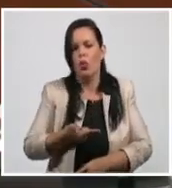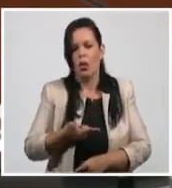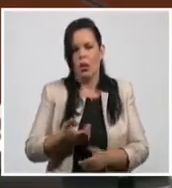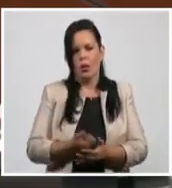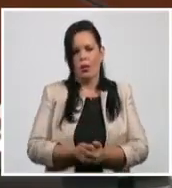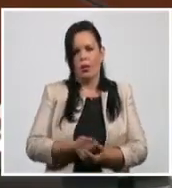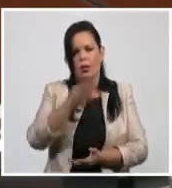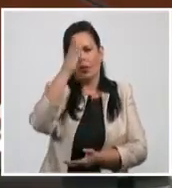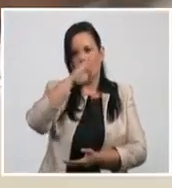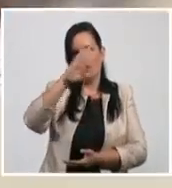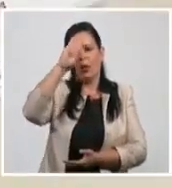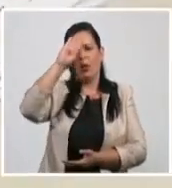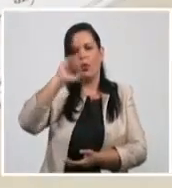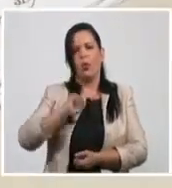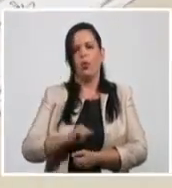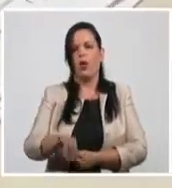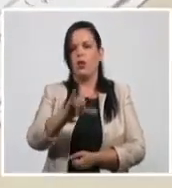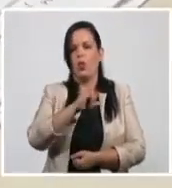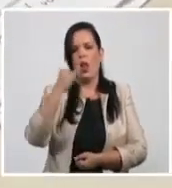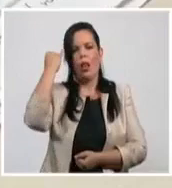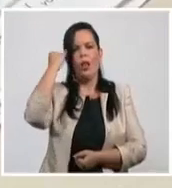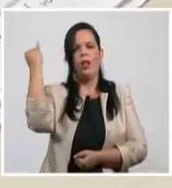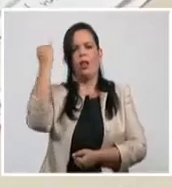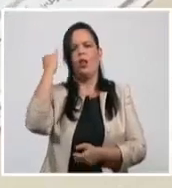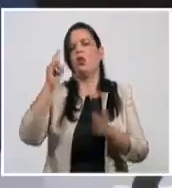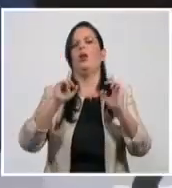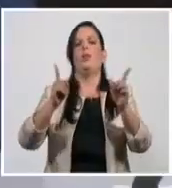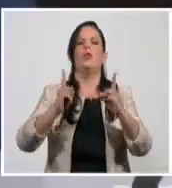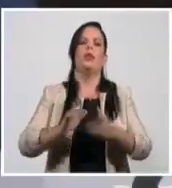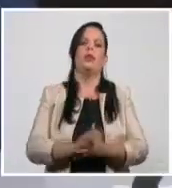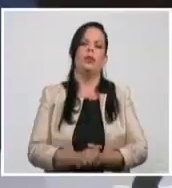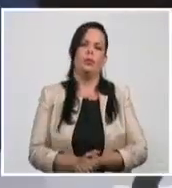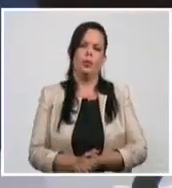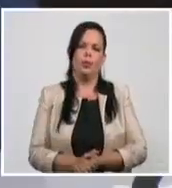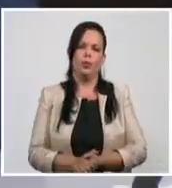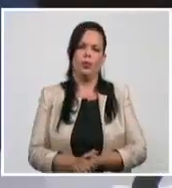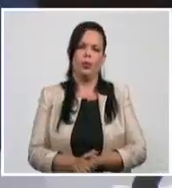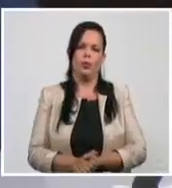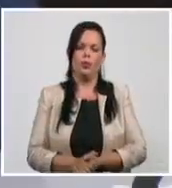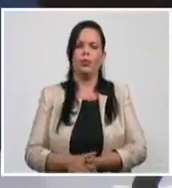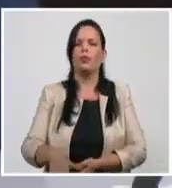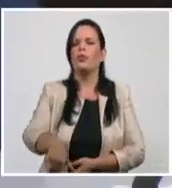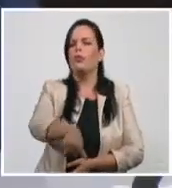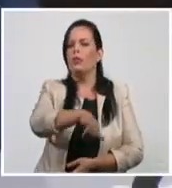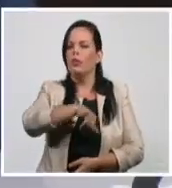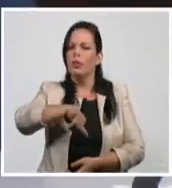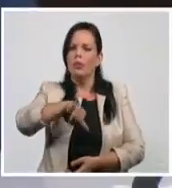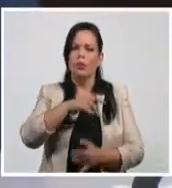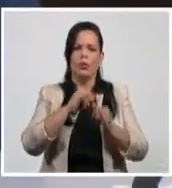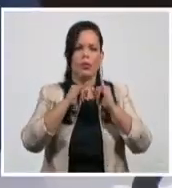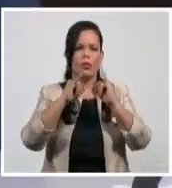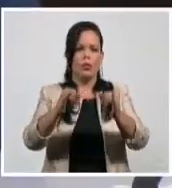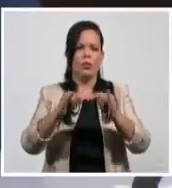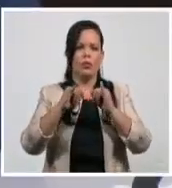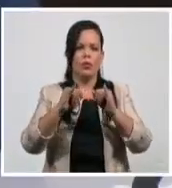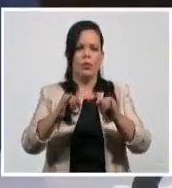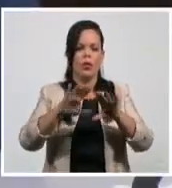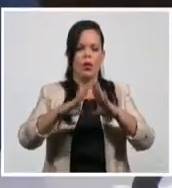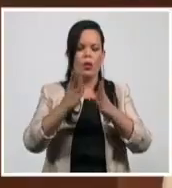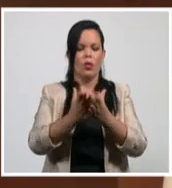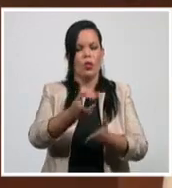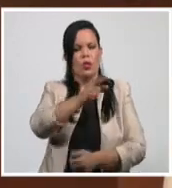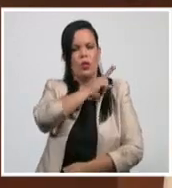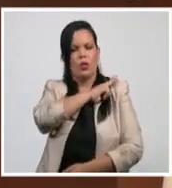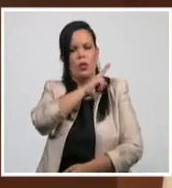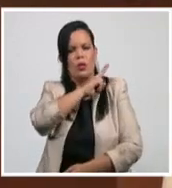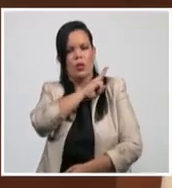son esencias ideológicas. El primer ministro Manuel Marrero Cruz transmitió a los trabajadores y cuadros del ICRT en nombre del gobierno